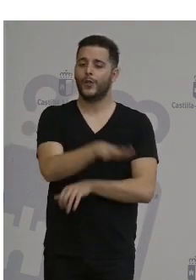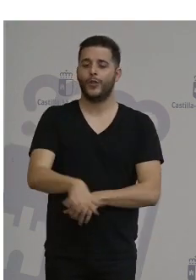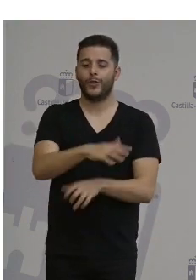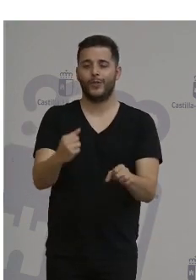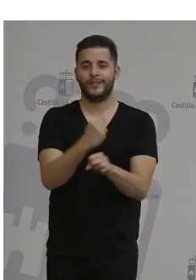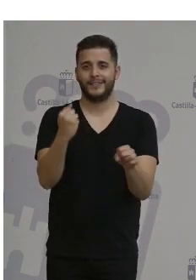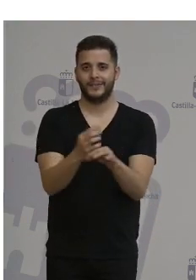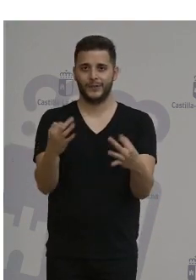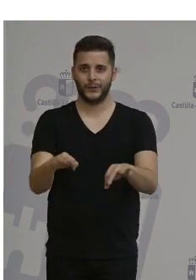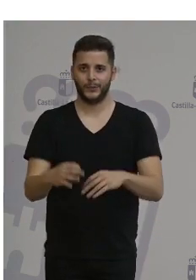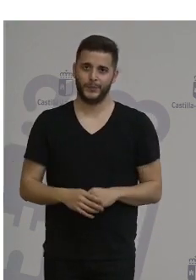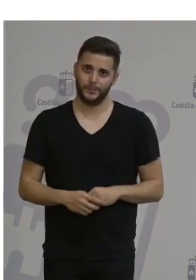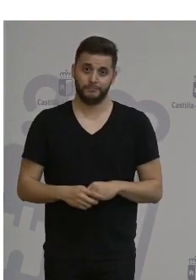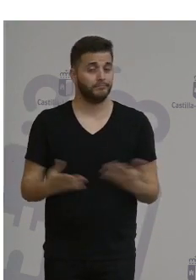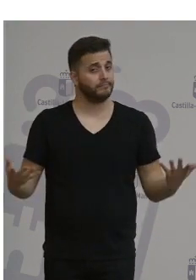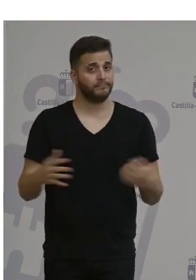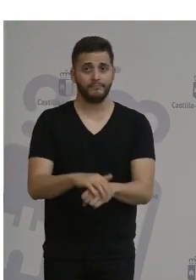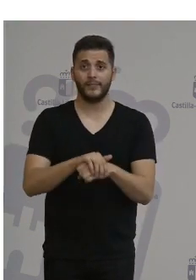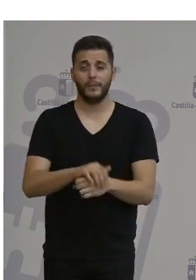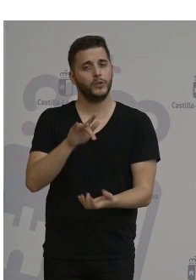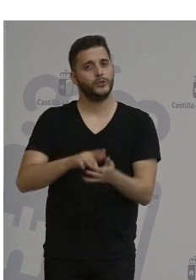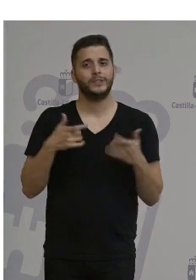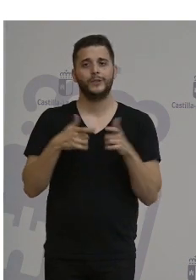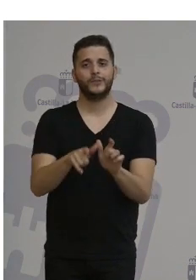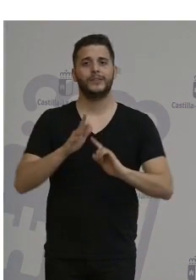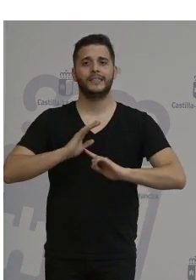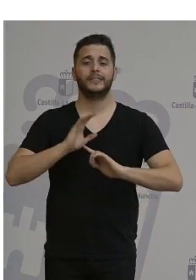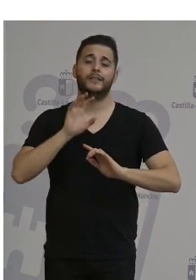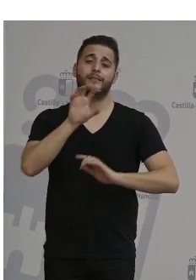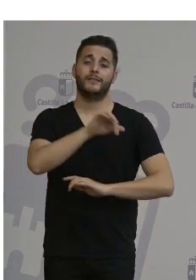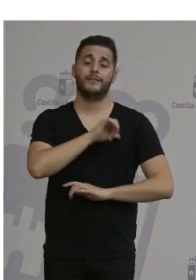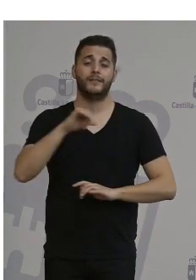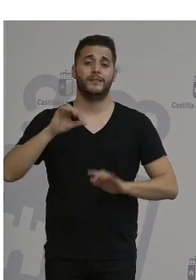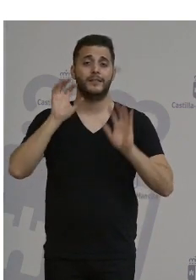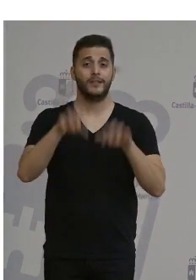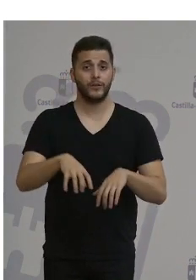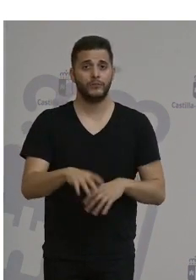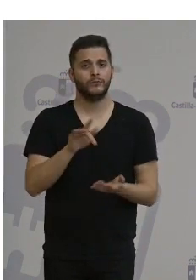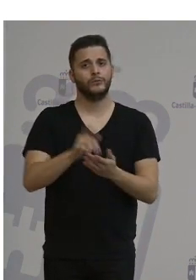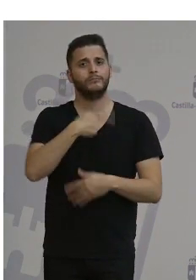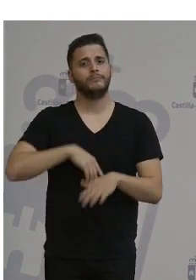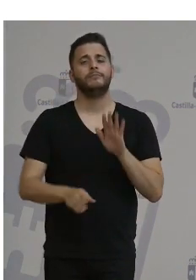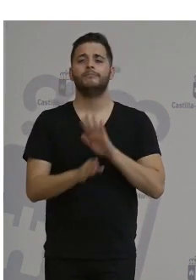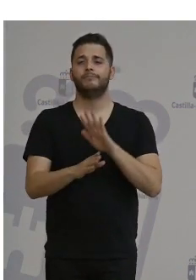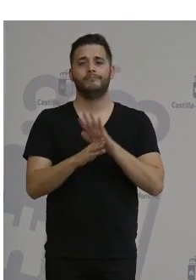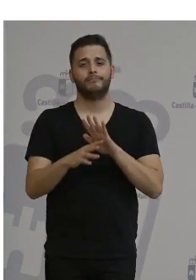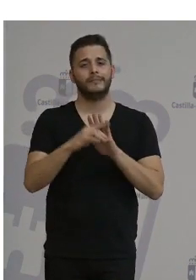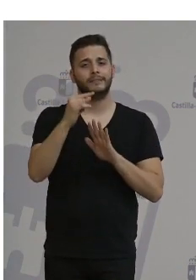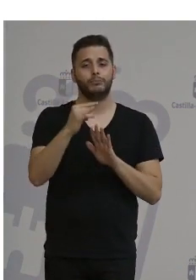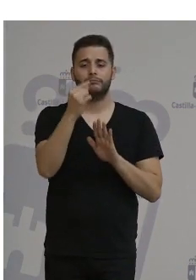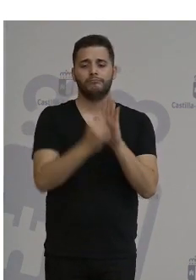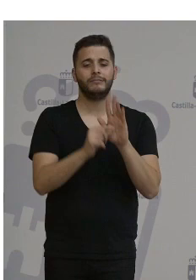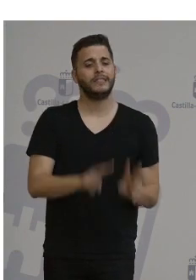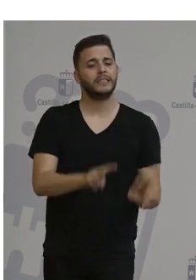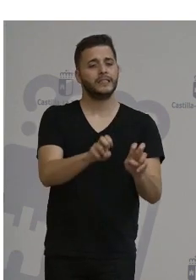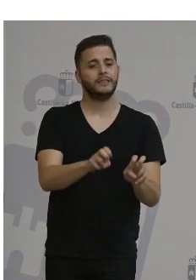trabajo. Amigos, desde la Junta de Castilla y León seguimos y seguiremos apostando por estas iniciativas que se enmarcan en una